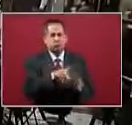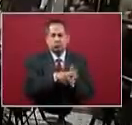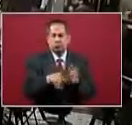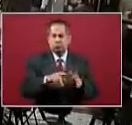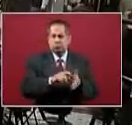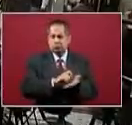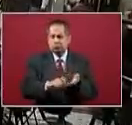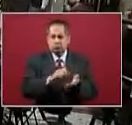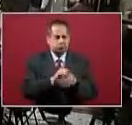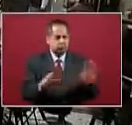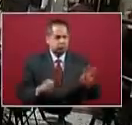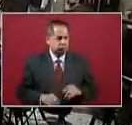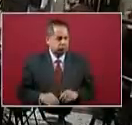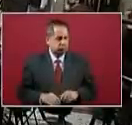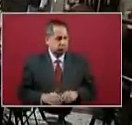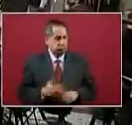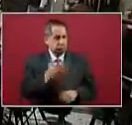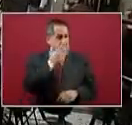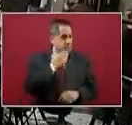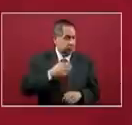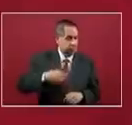El que nada debe, nada teme.